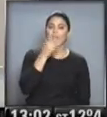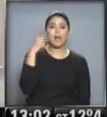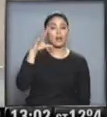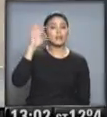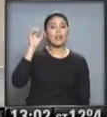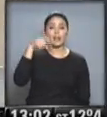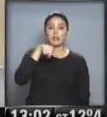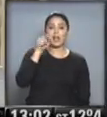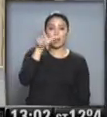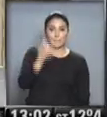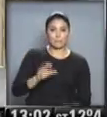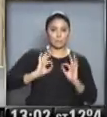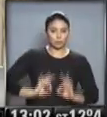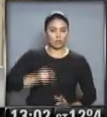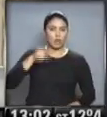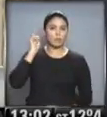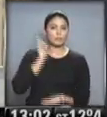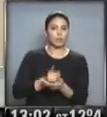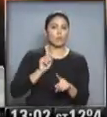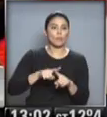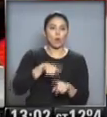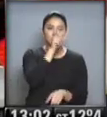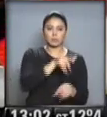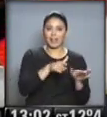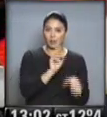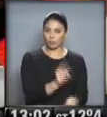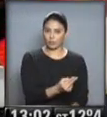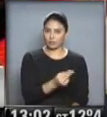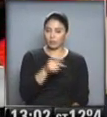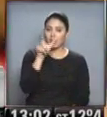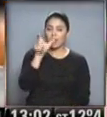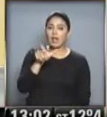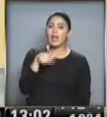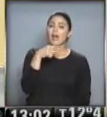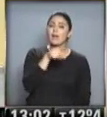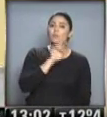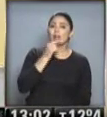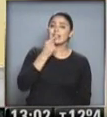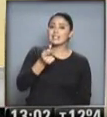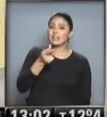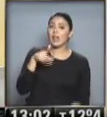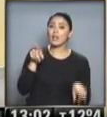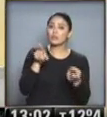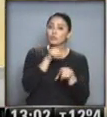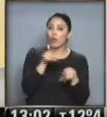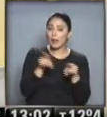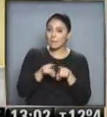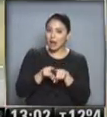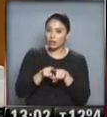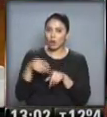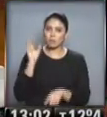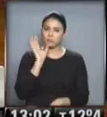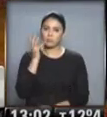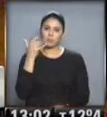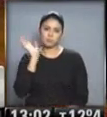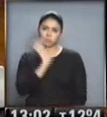que él está imputado por el crimen de ángeles rawson velasco que su hermano recibió una amenaza